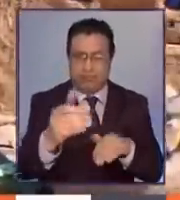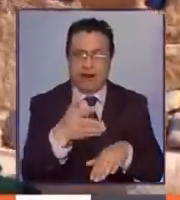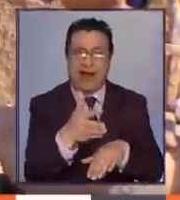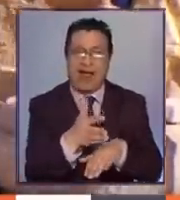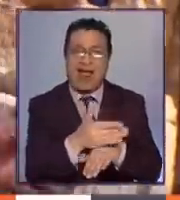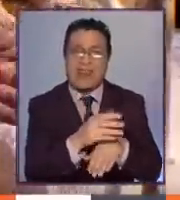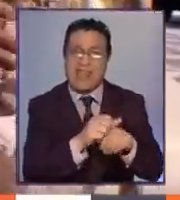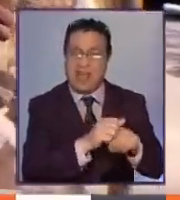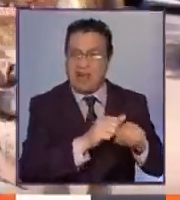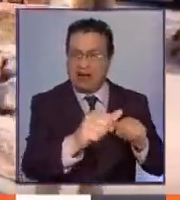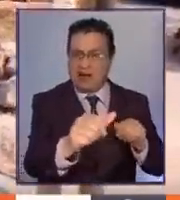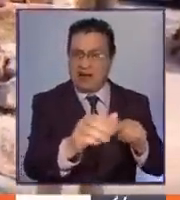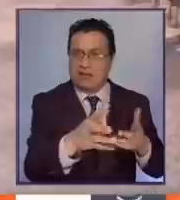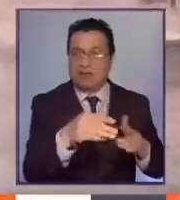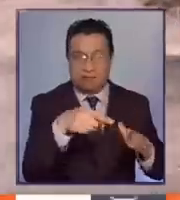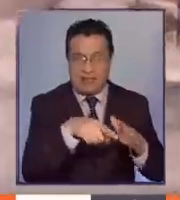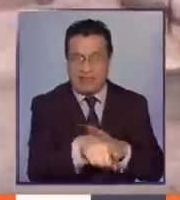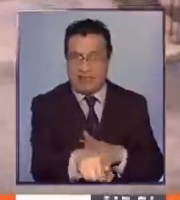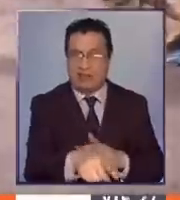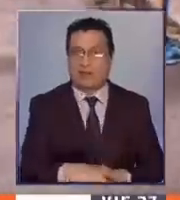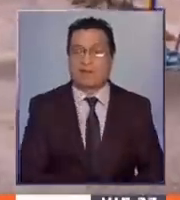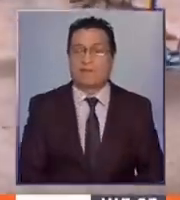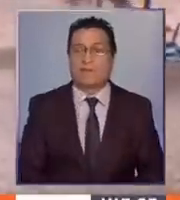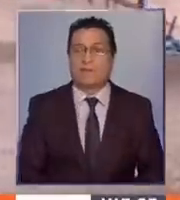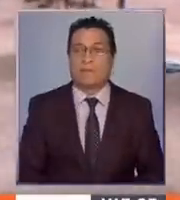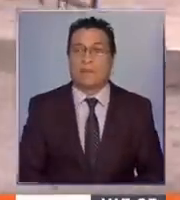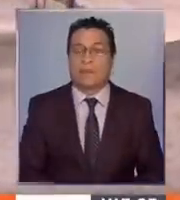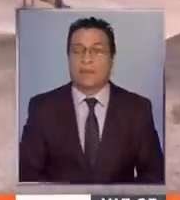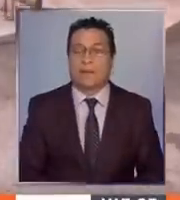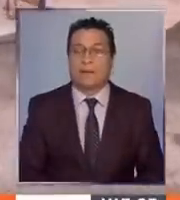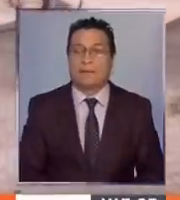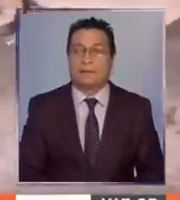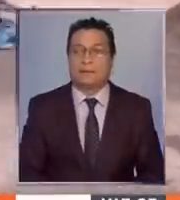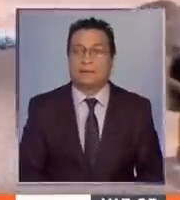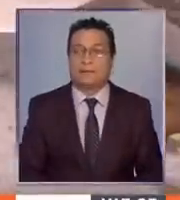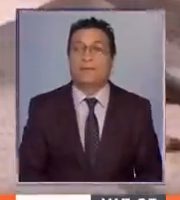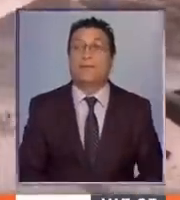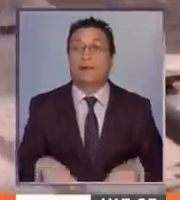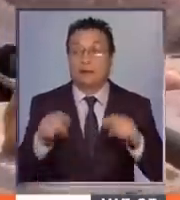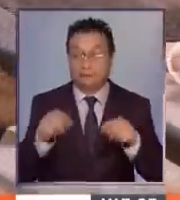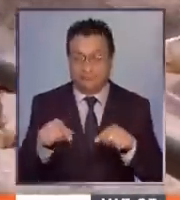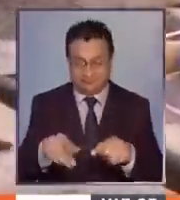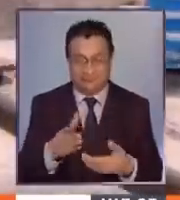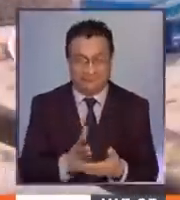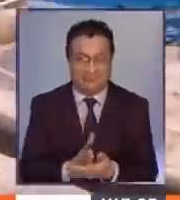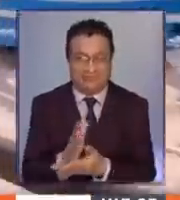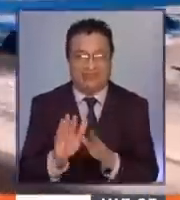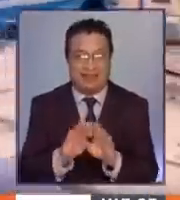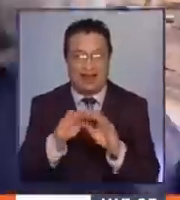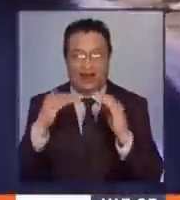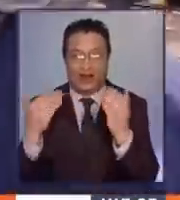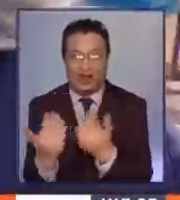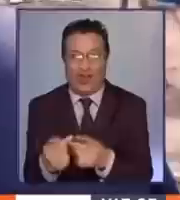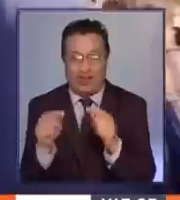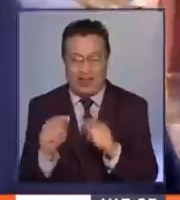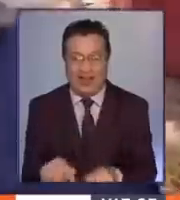este lugar. ¿Por aquí partió todo? Sí, por aquí partió todo, por una cuestión bien así,